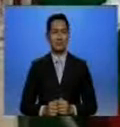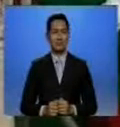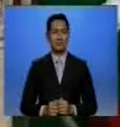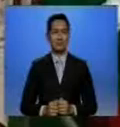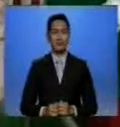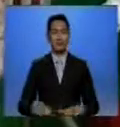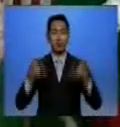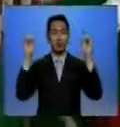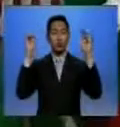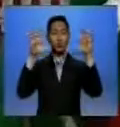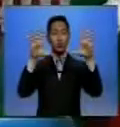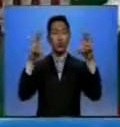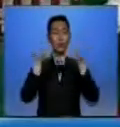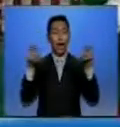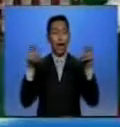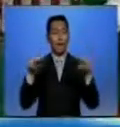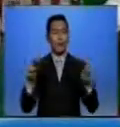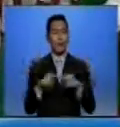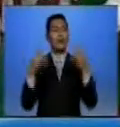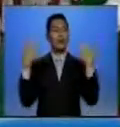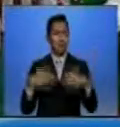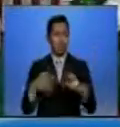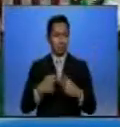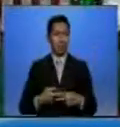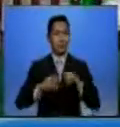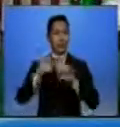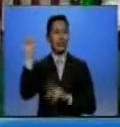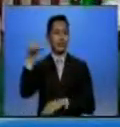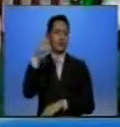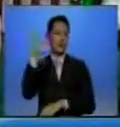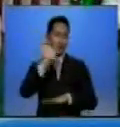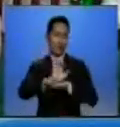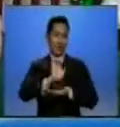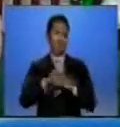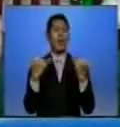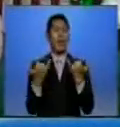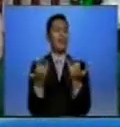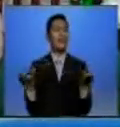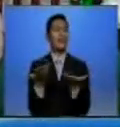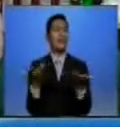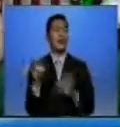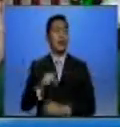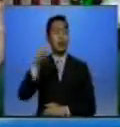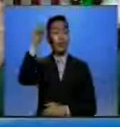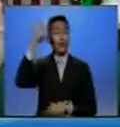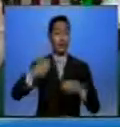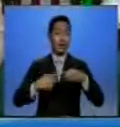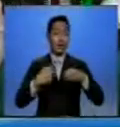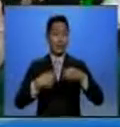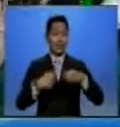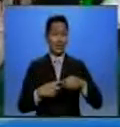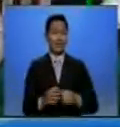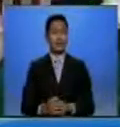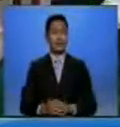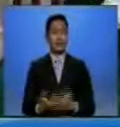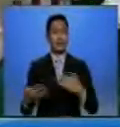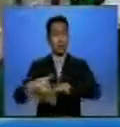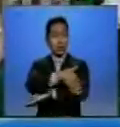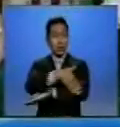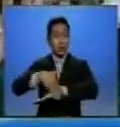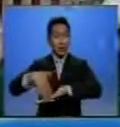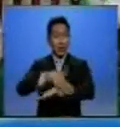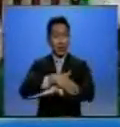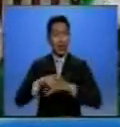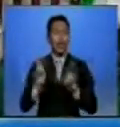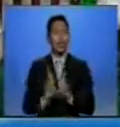Y las luces de Navidad se han encendido ya en todo el país. En esta ocasión nos vamos a ir hasta el norte de Quito, específicamente a la Avenida Naciones